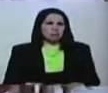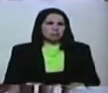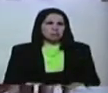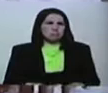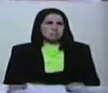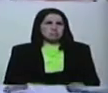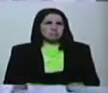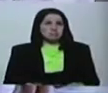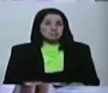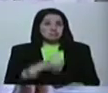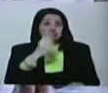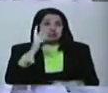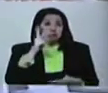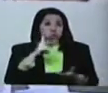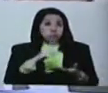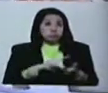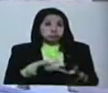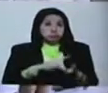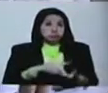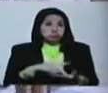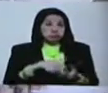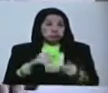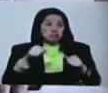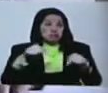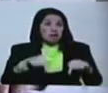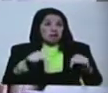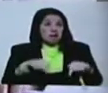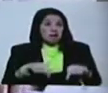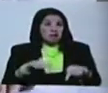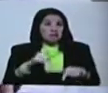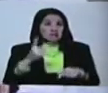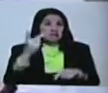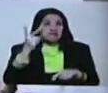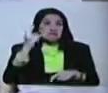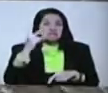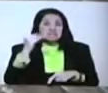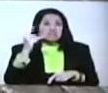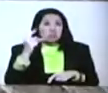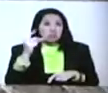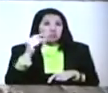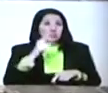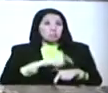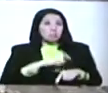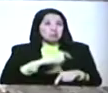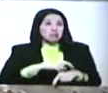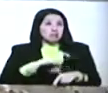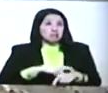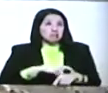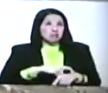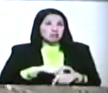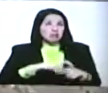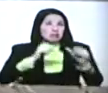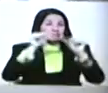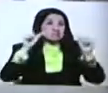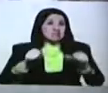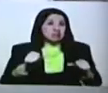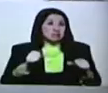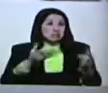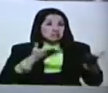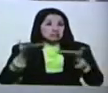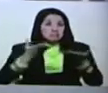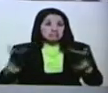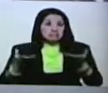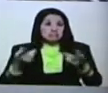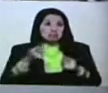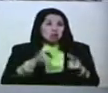Desde que Carlos Ocariz entró a su gestión en este segundo mandato, ha aumentado el servicio de aseo y recolección de